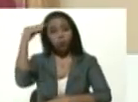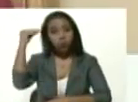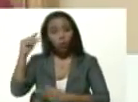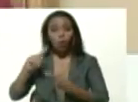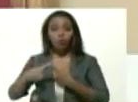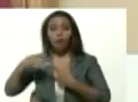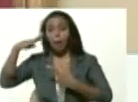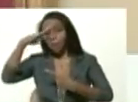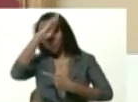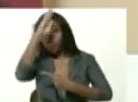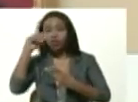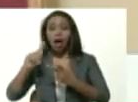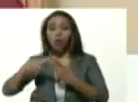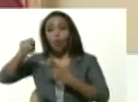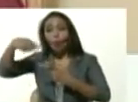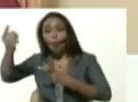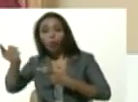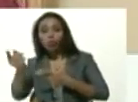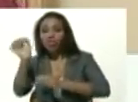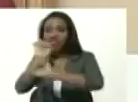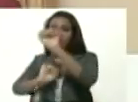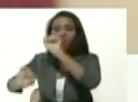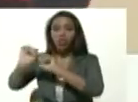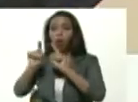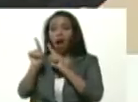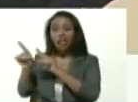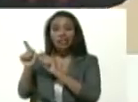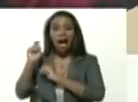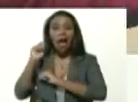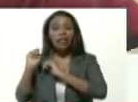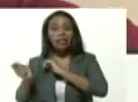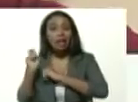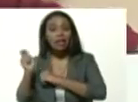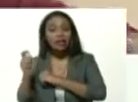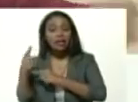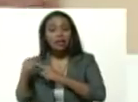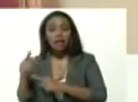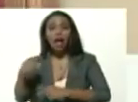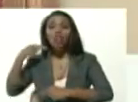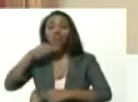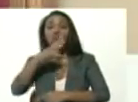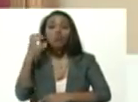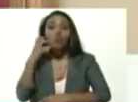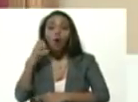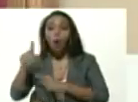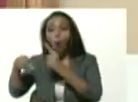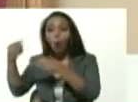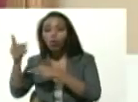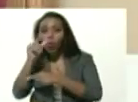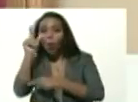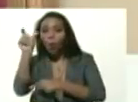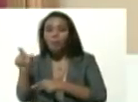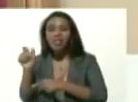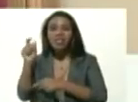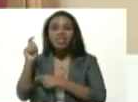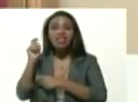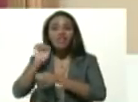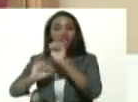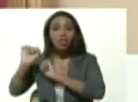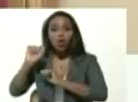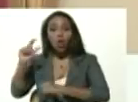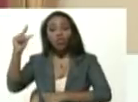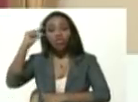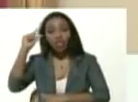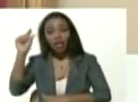Boris Johnson defendiendo esa tesis, Iván Duque, Sebastián Piñera, durante días y